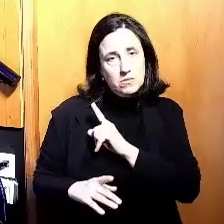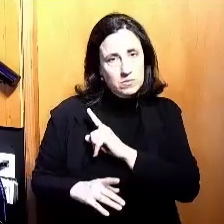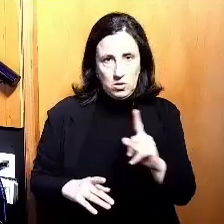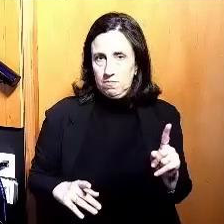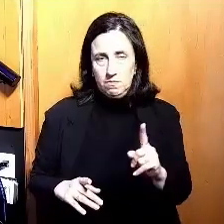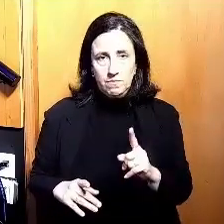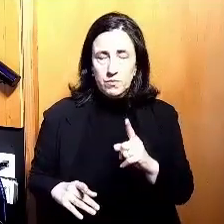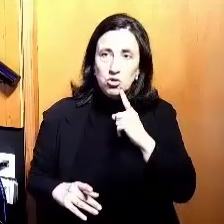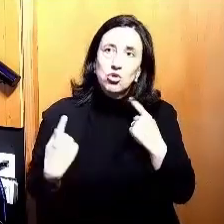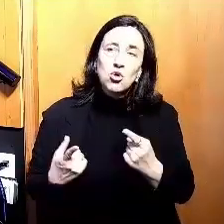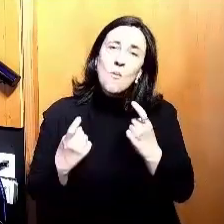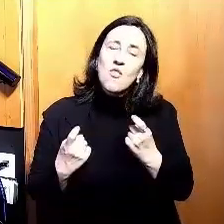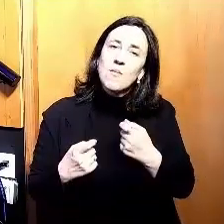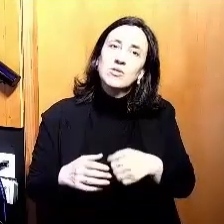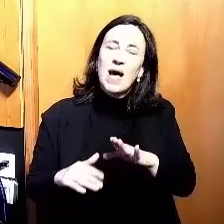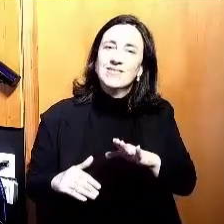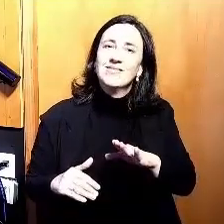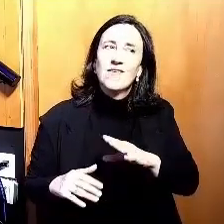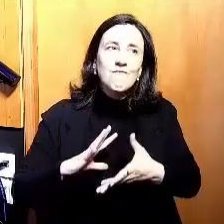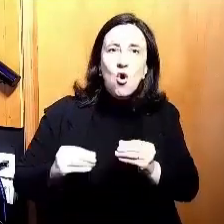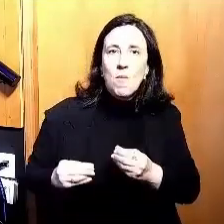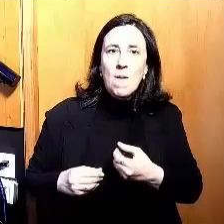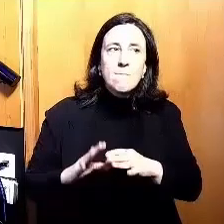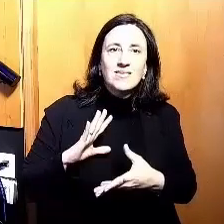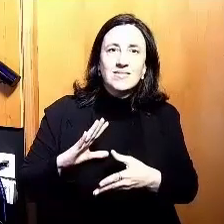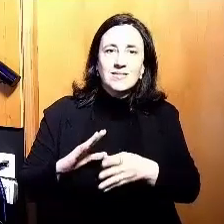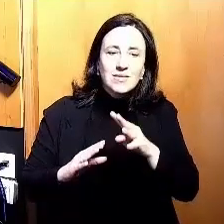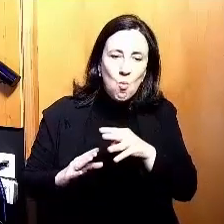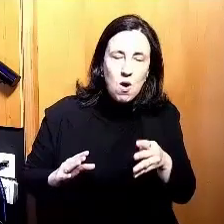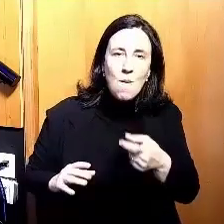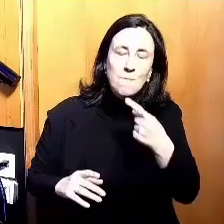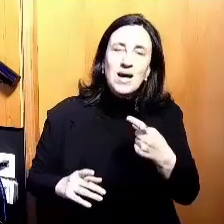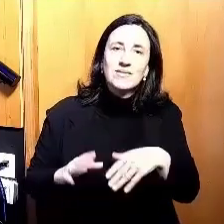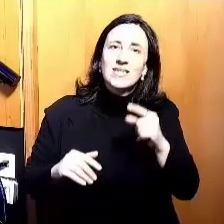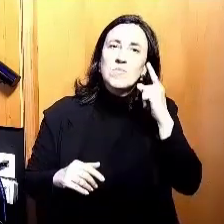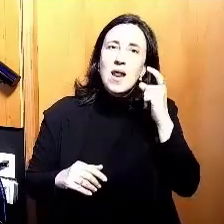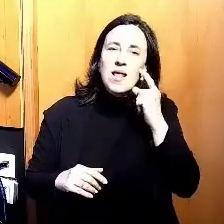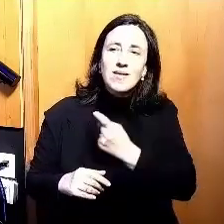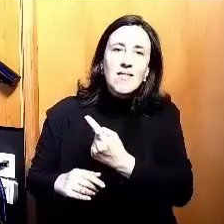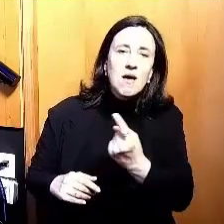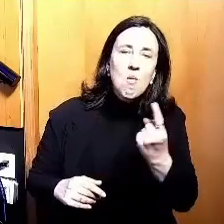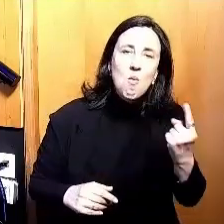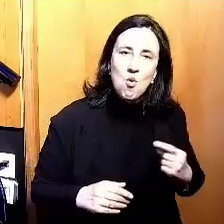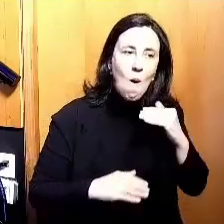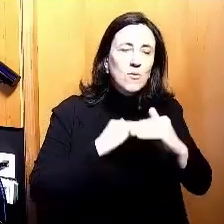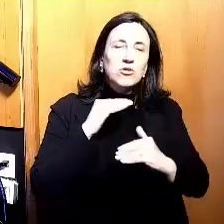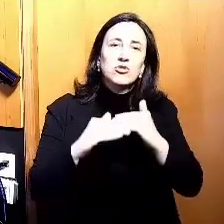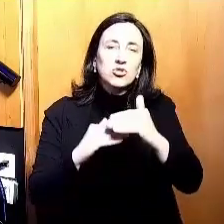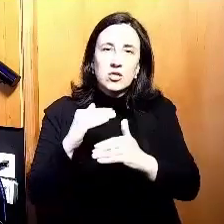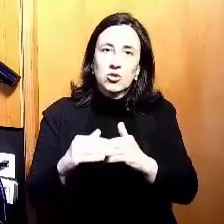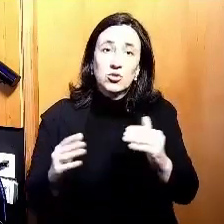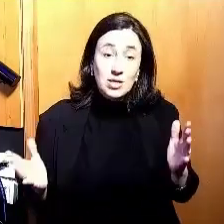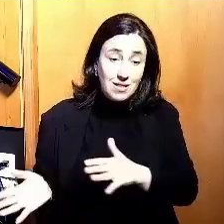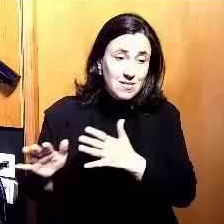que podemos crear nuevas formas y creo que ahí hay muchísima experiencia también de diferentes procesos que se